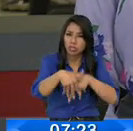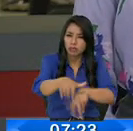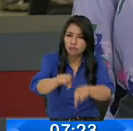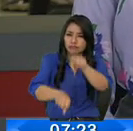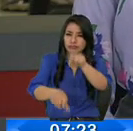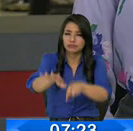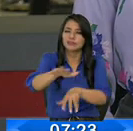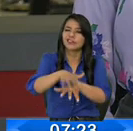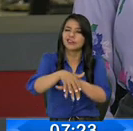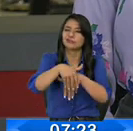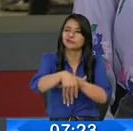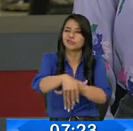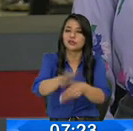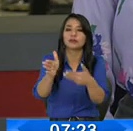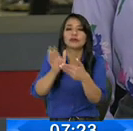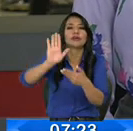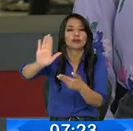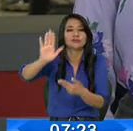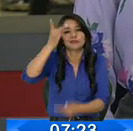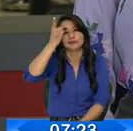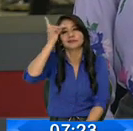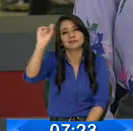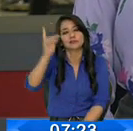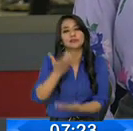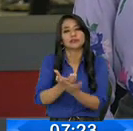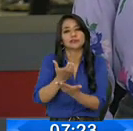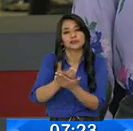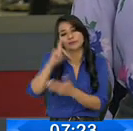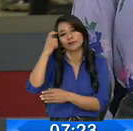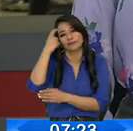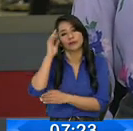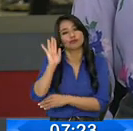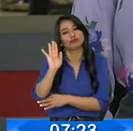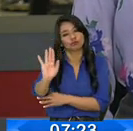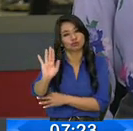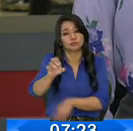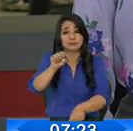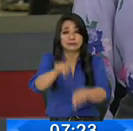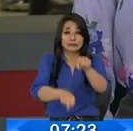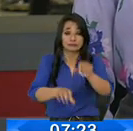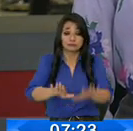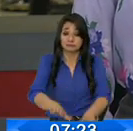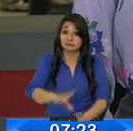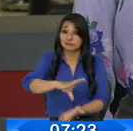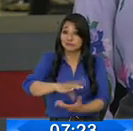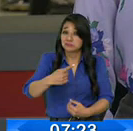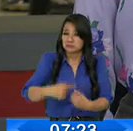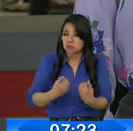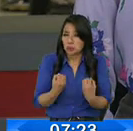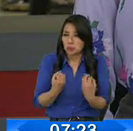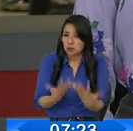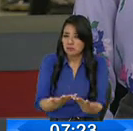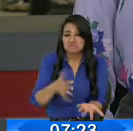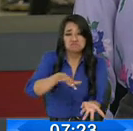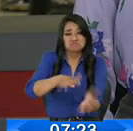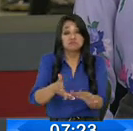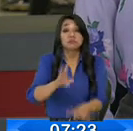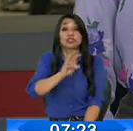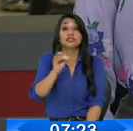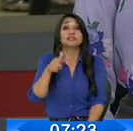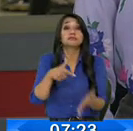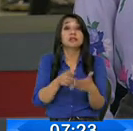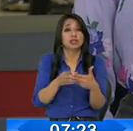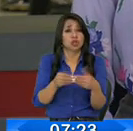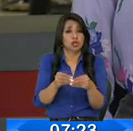las protestas en contra de las decisiones económicas del gobierno central. Los daños en el casco colonial ascenderían a los